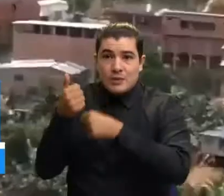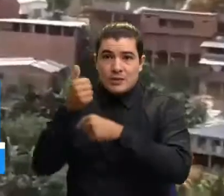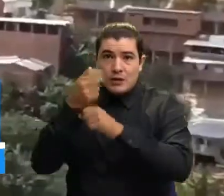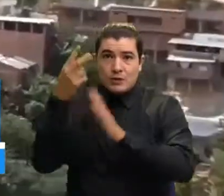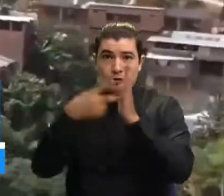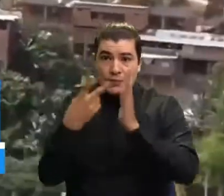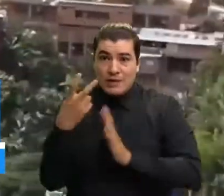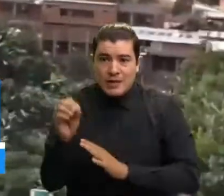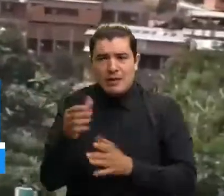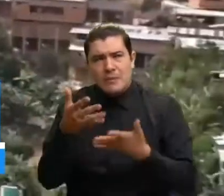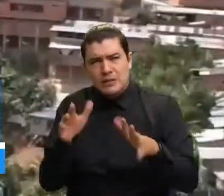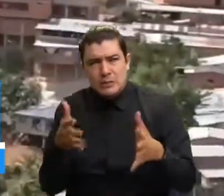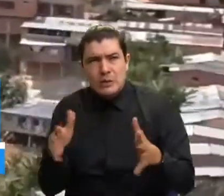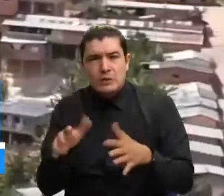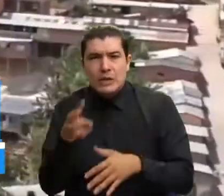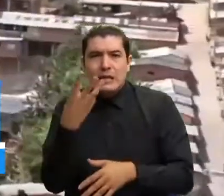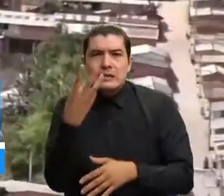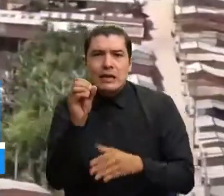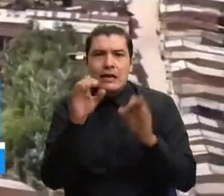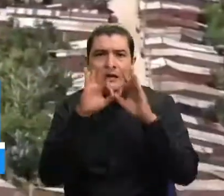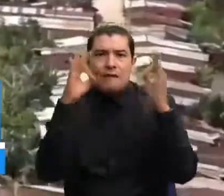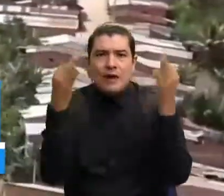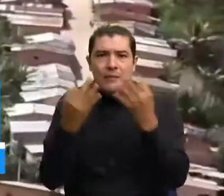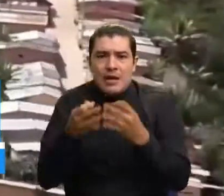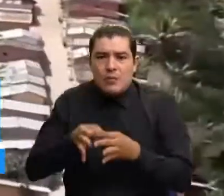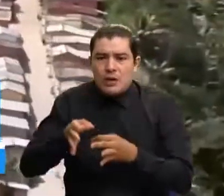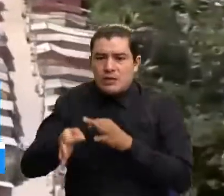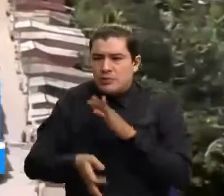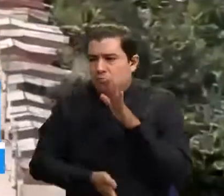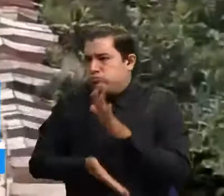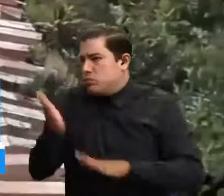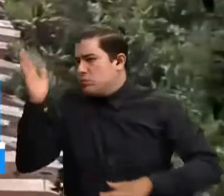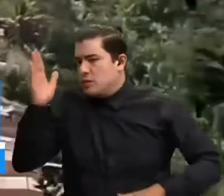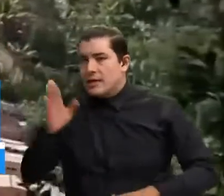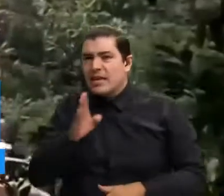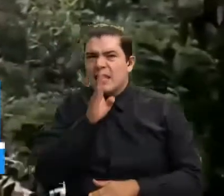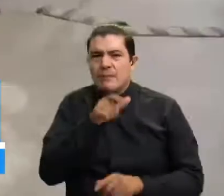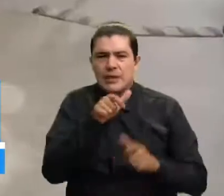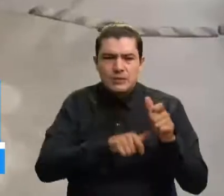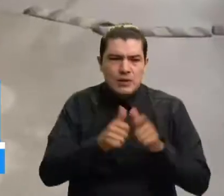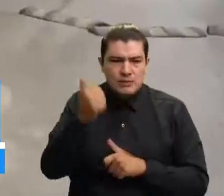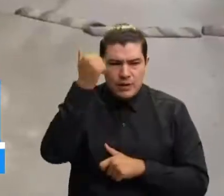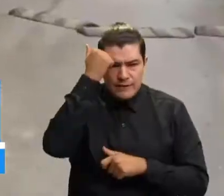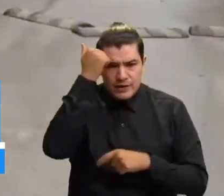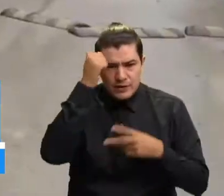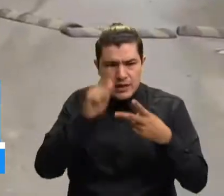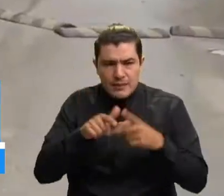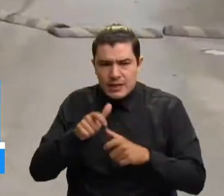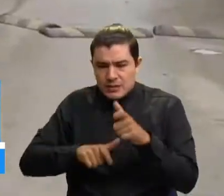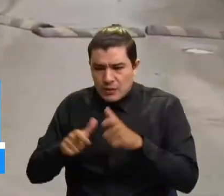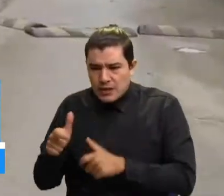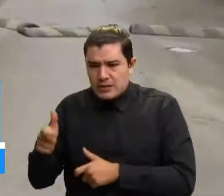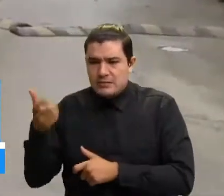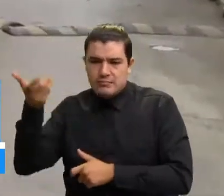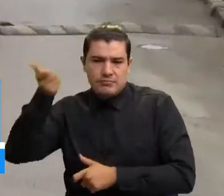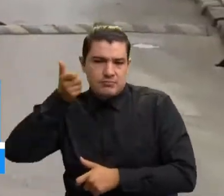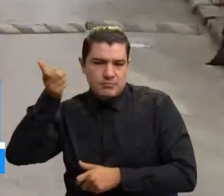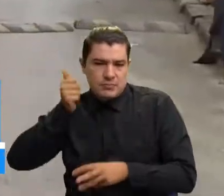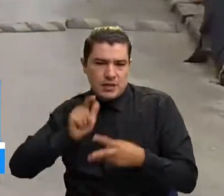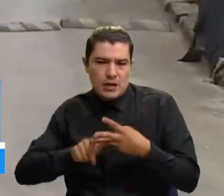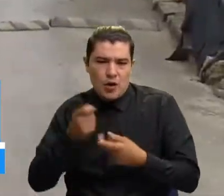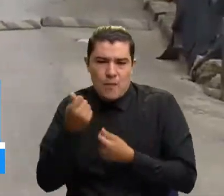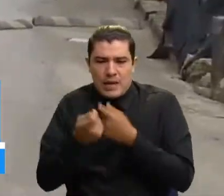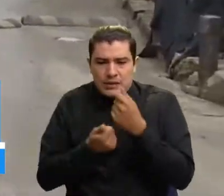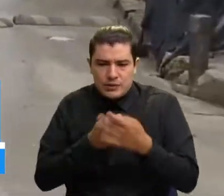municipio, aproximadamente 30 familias, entre docentes, personas pensionadas, comerciantes, campesinos. Este